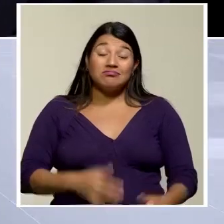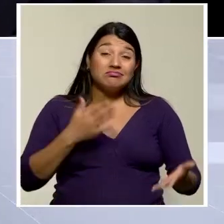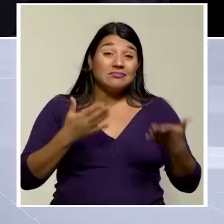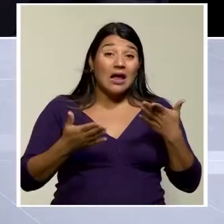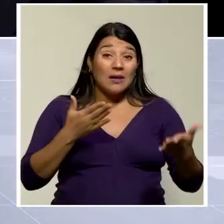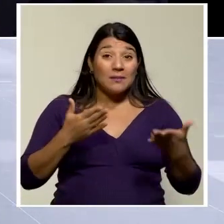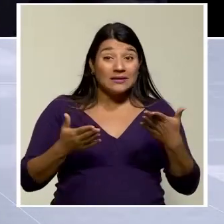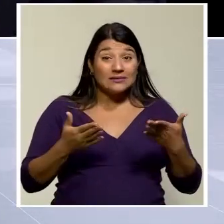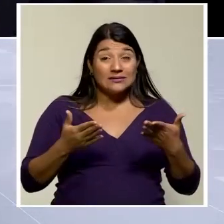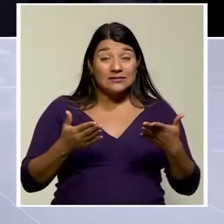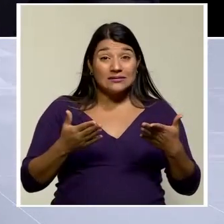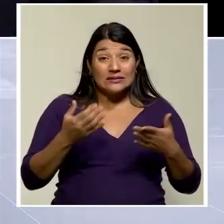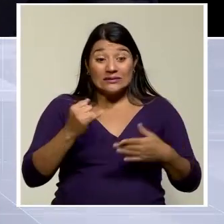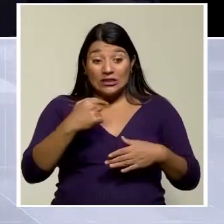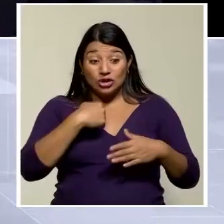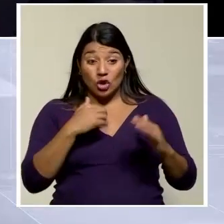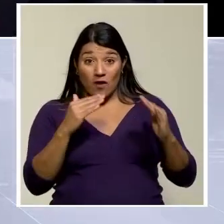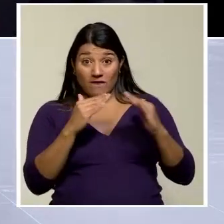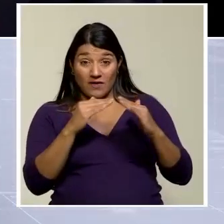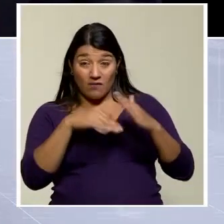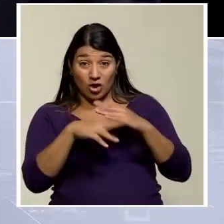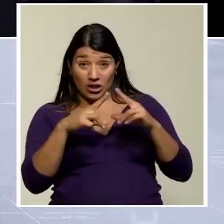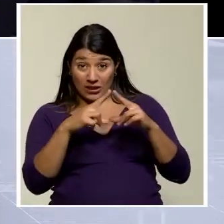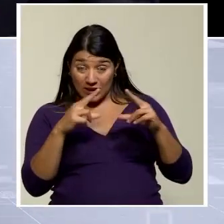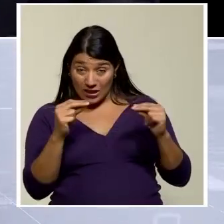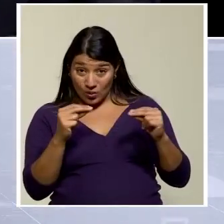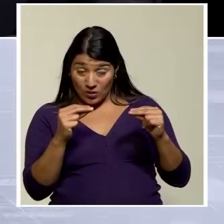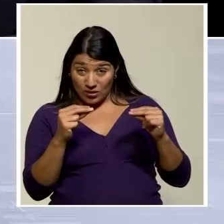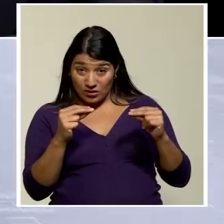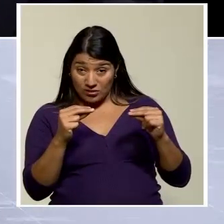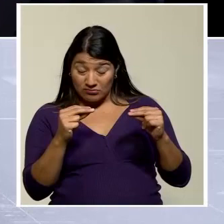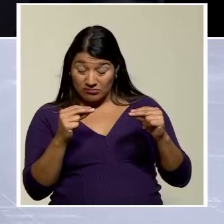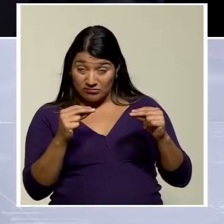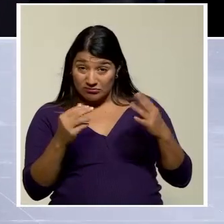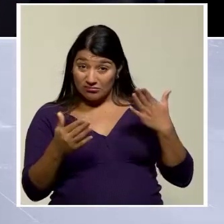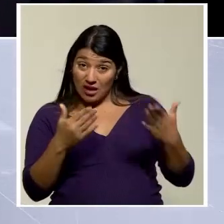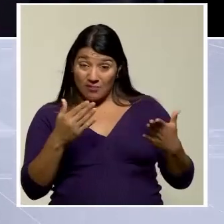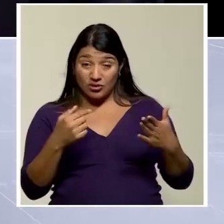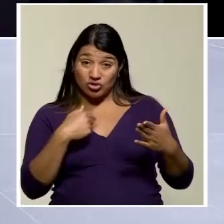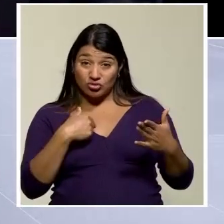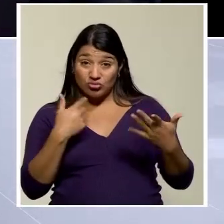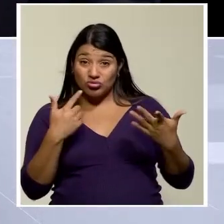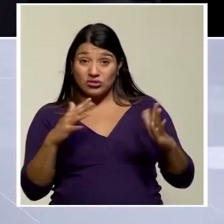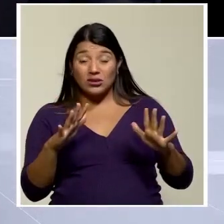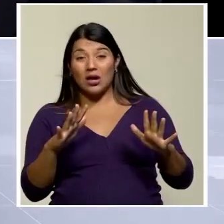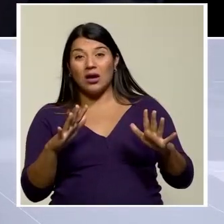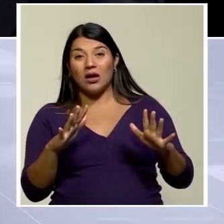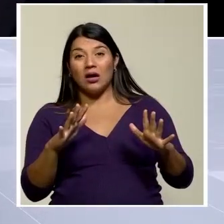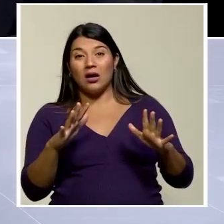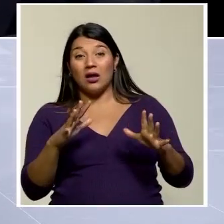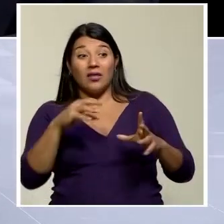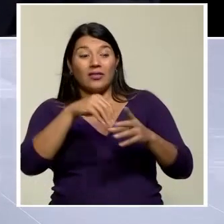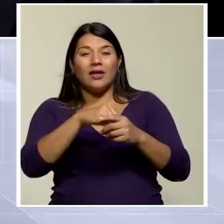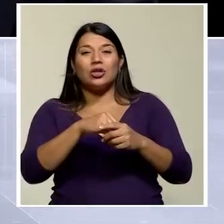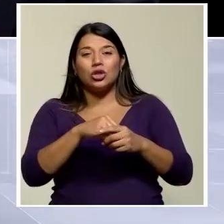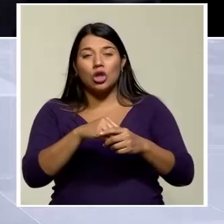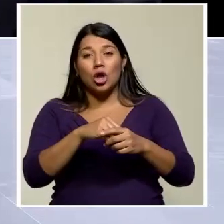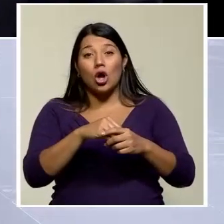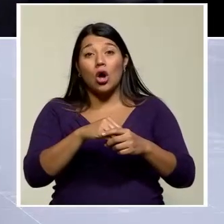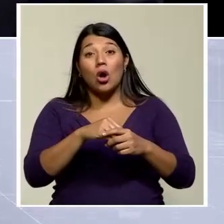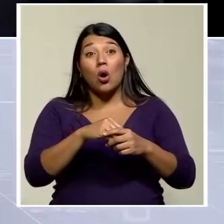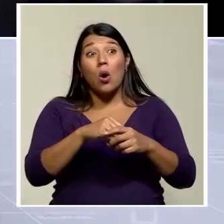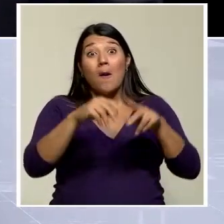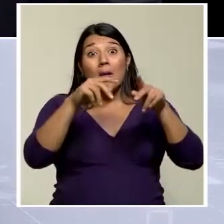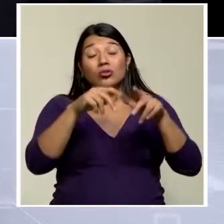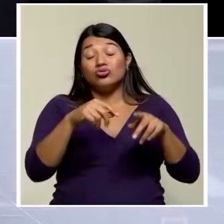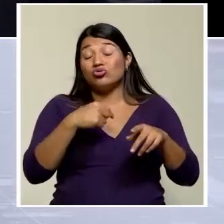Probablemente si yo viviera en Nicaragua, ya estaría dentro de los presos políticos por denunciar exactamente lo